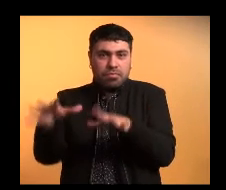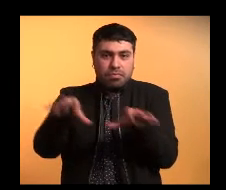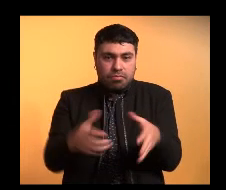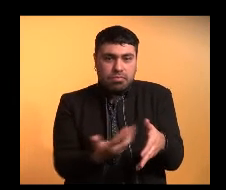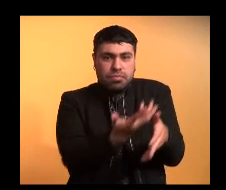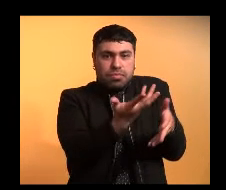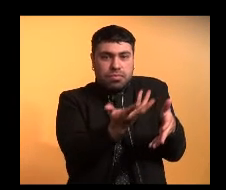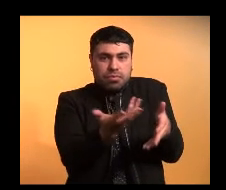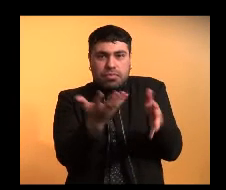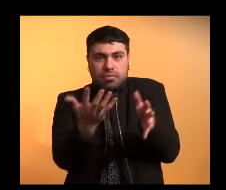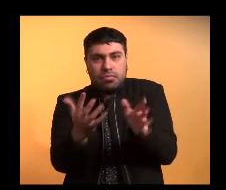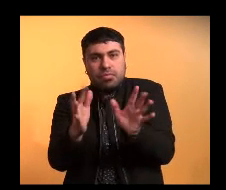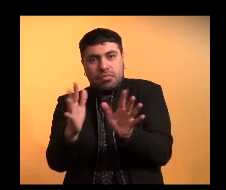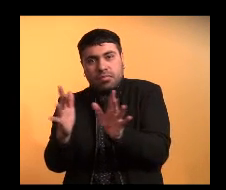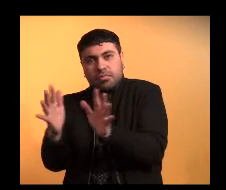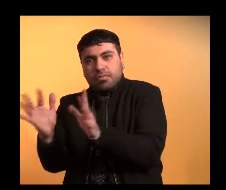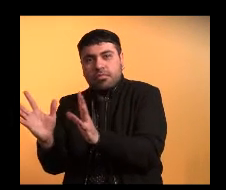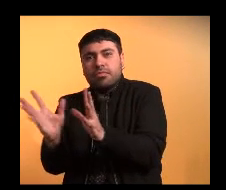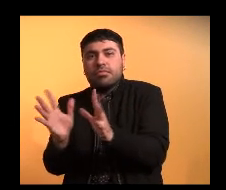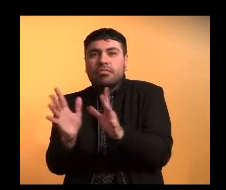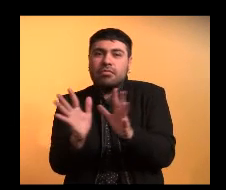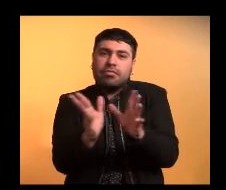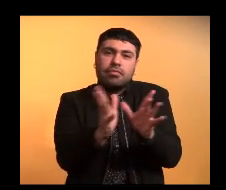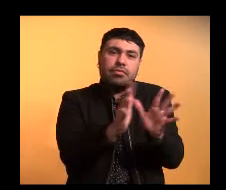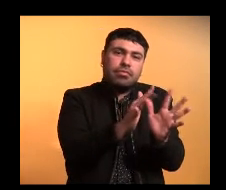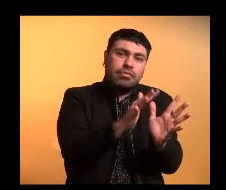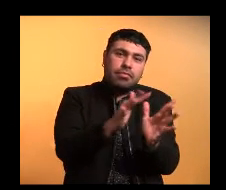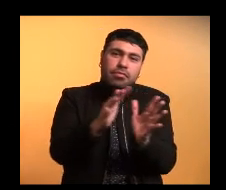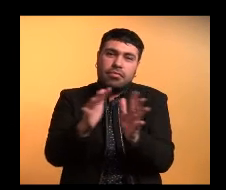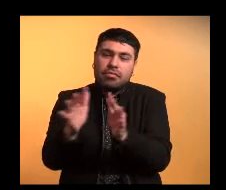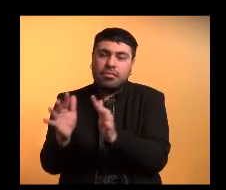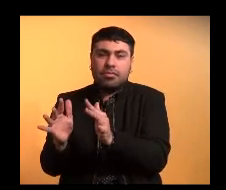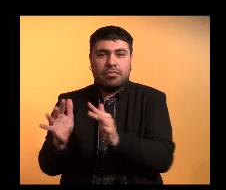un autor, Smith, lo que hizo fue estimar el